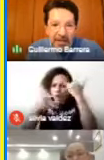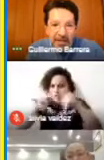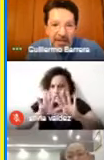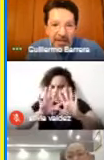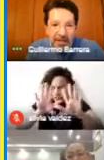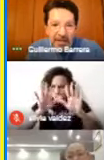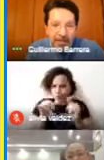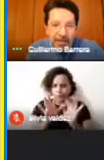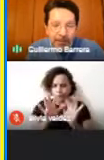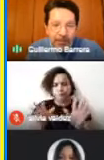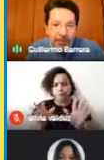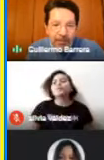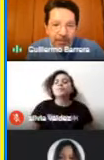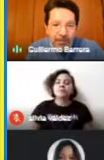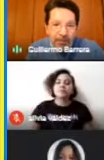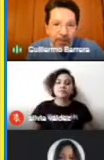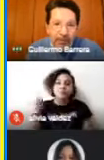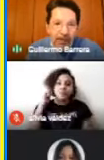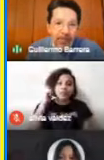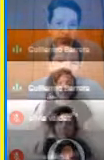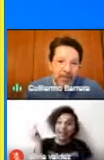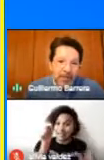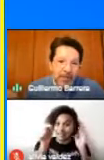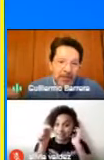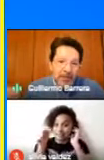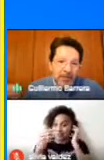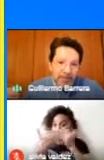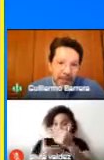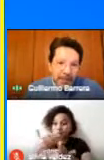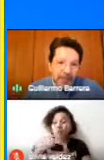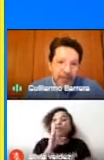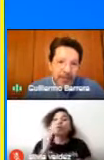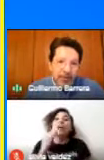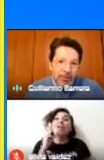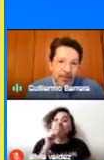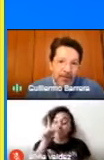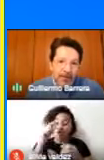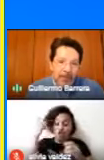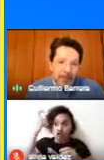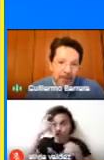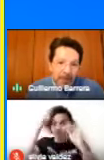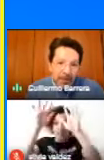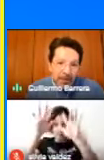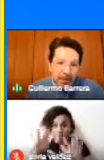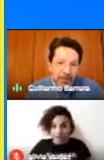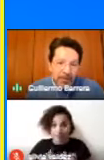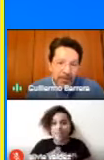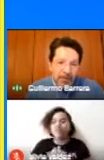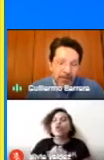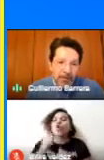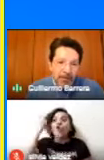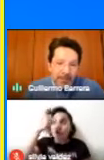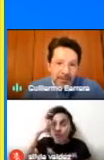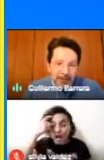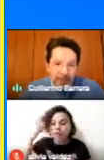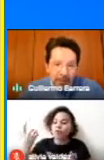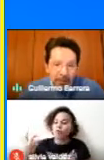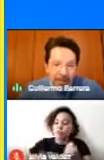En este proceso, cuando hablamos de gobierno transparente, gobierno colaborativo y